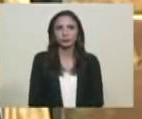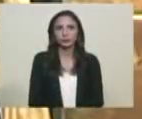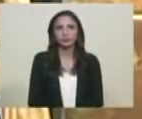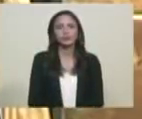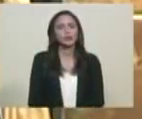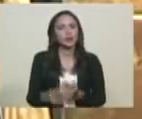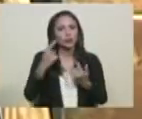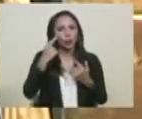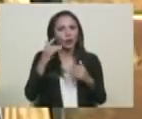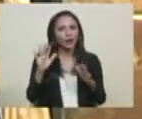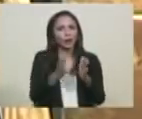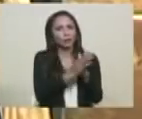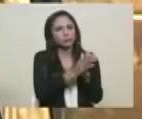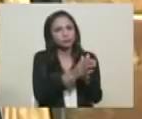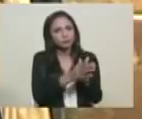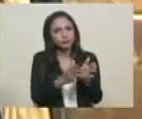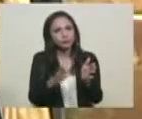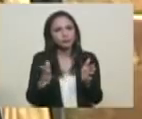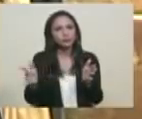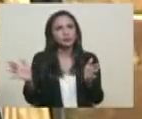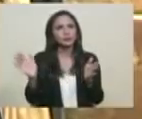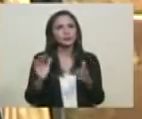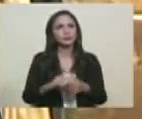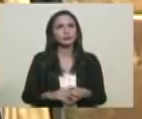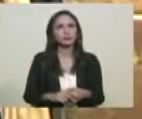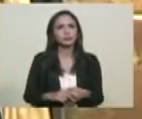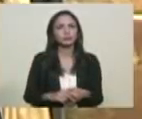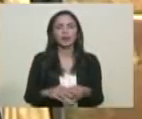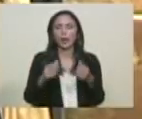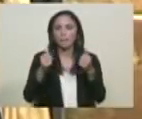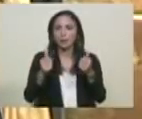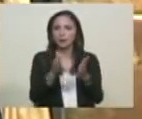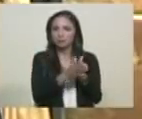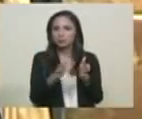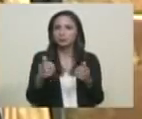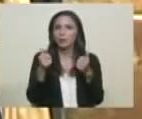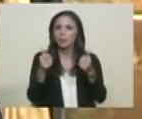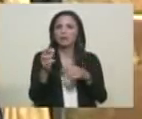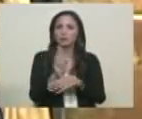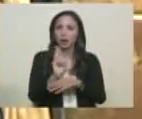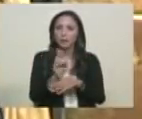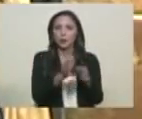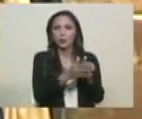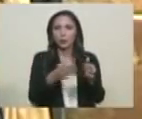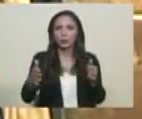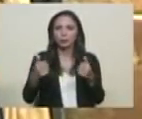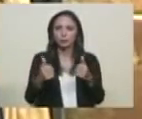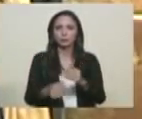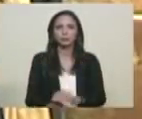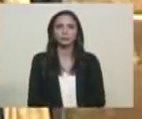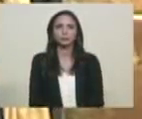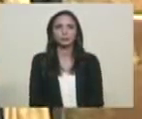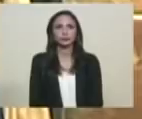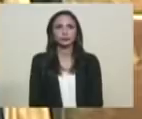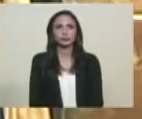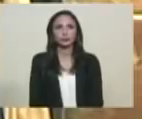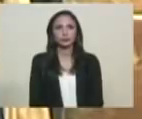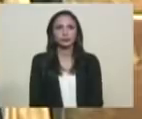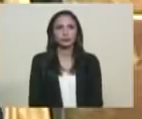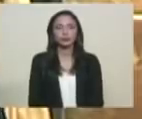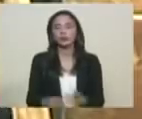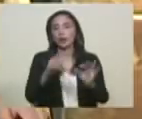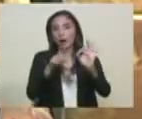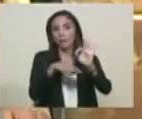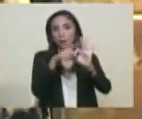que la extinción se va a dar bien y rápida. Así que también las